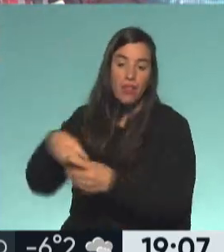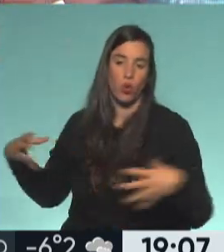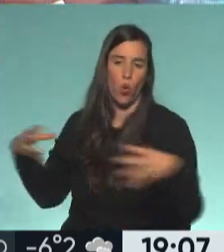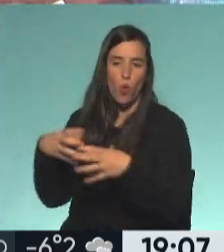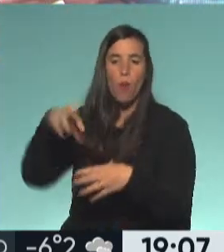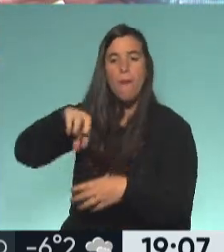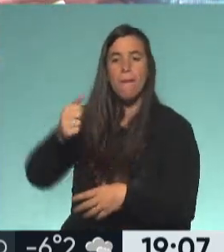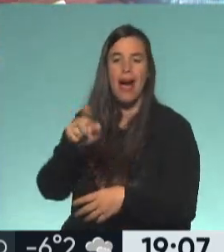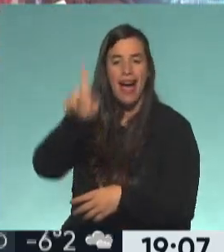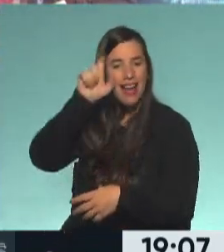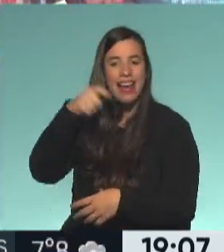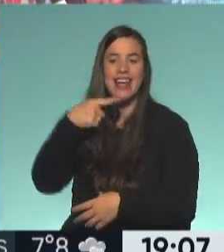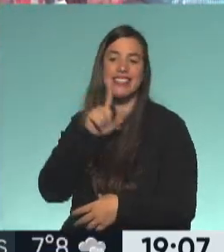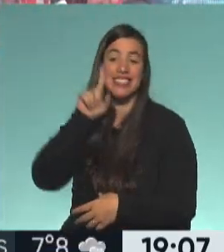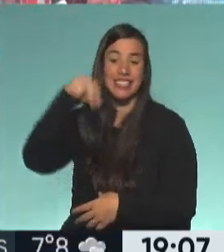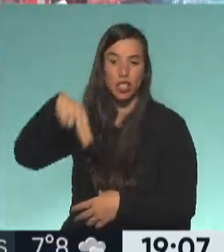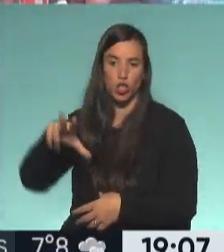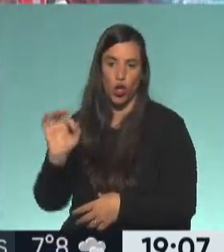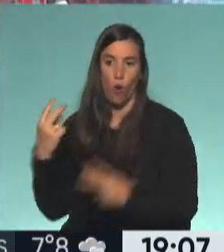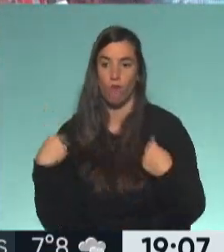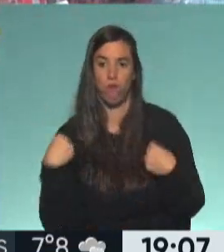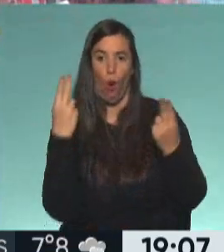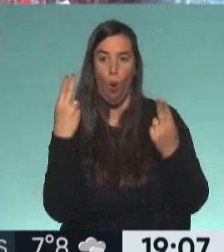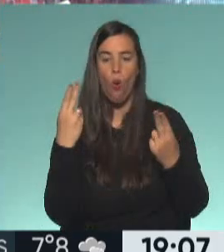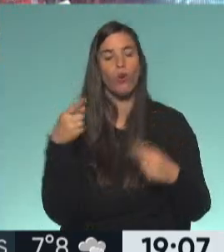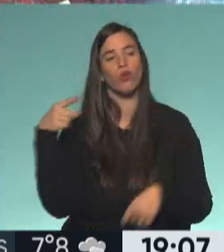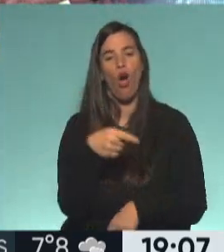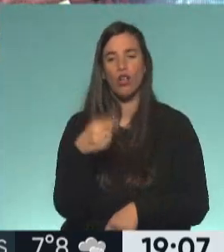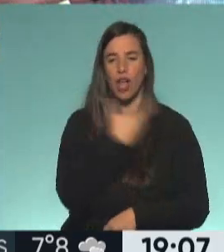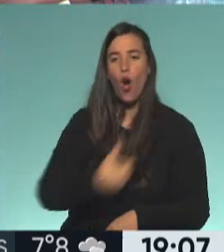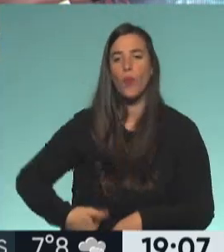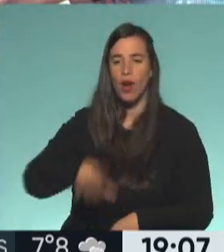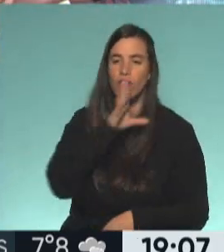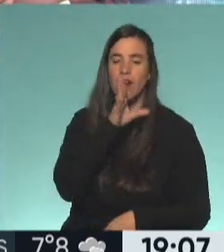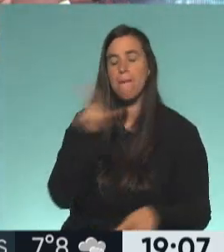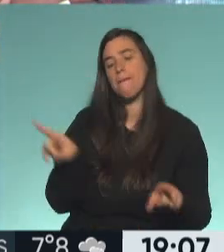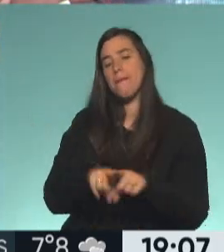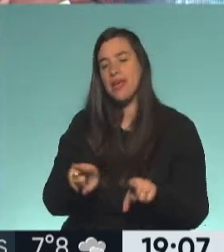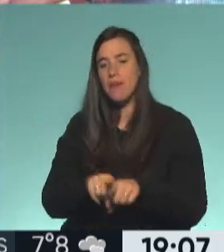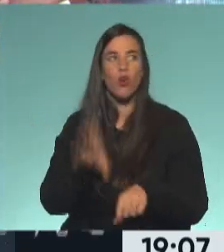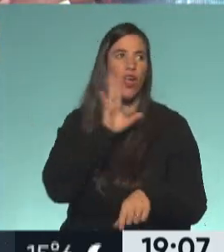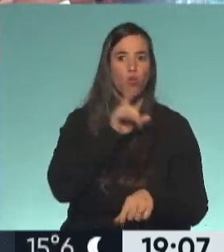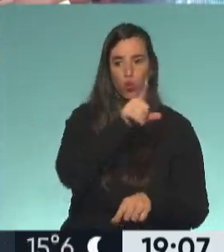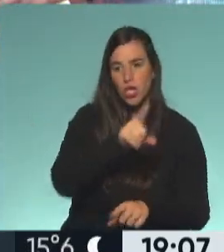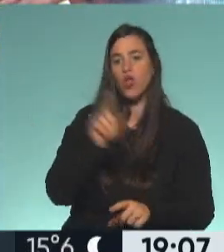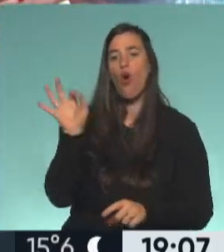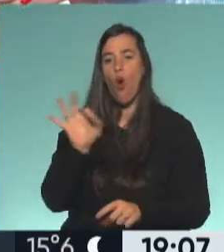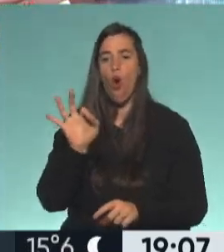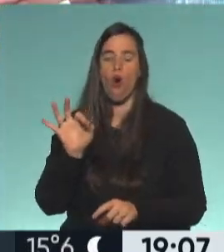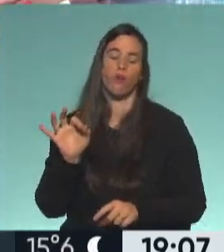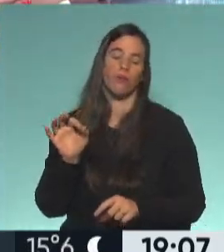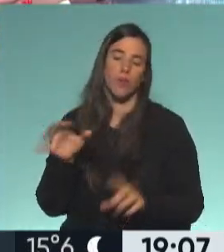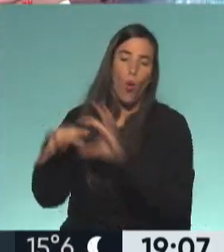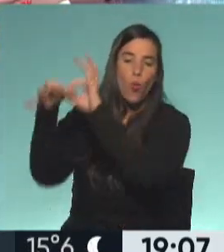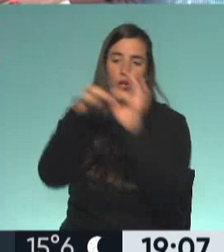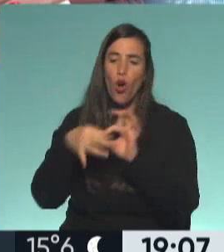una organización de resistencia. Para el gobierno de Israel, como el de Estados Unidos e incluso la Unión Europea, es considerada una organización